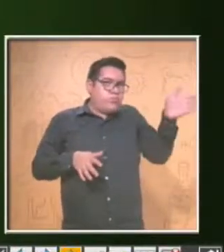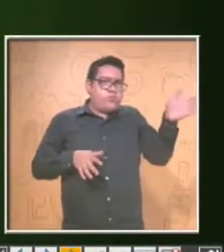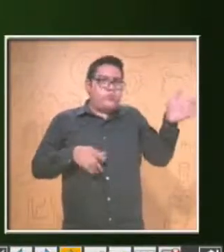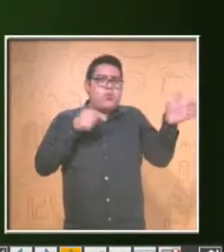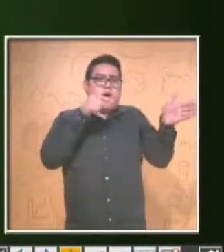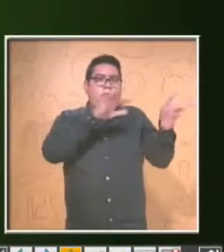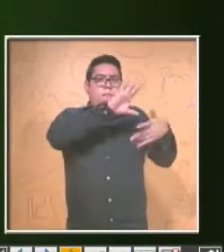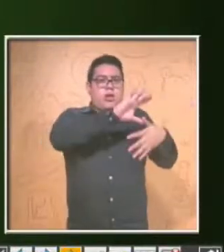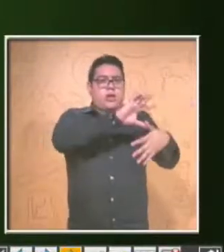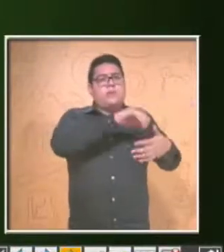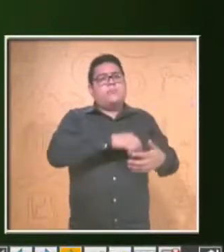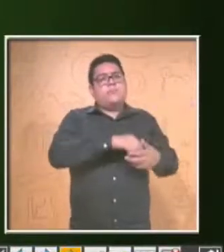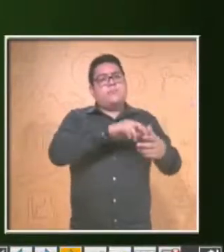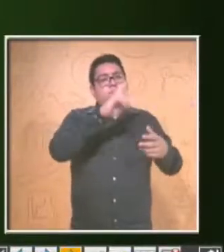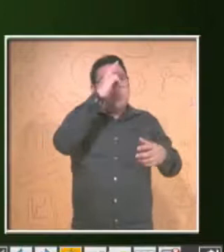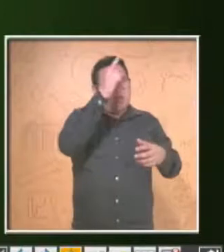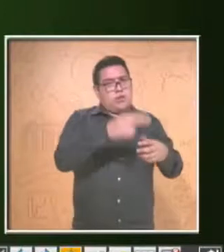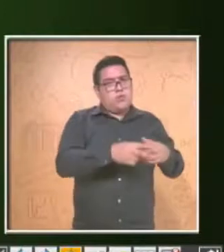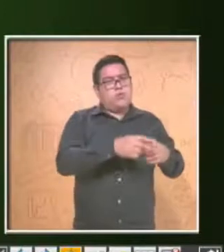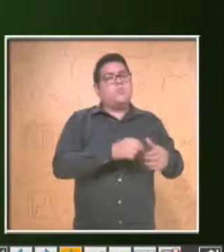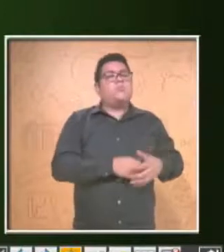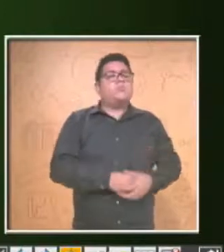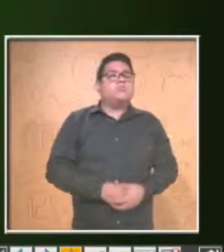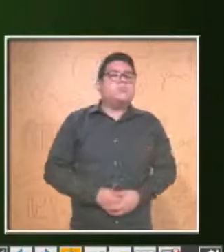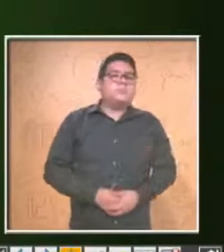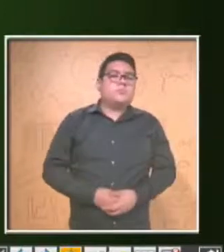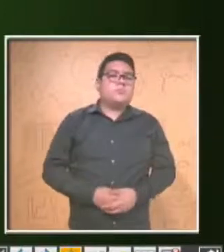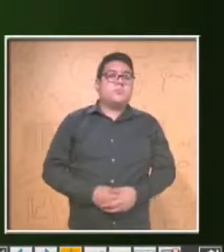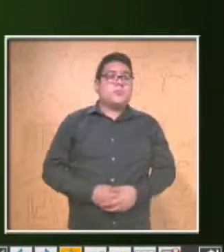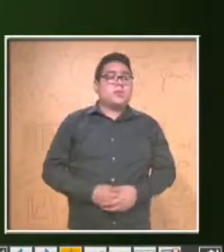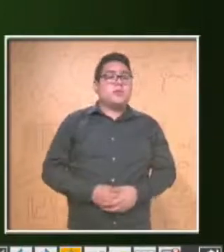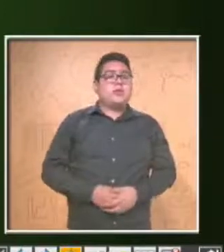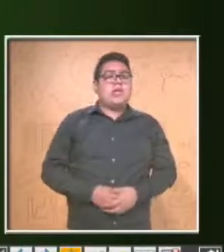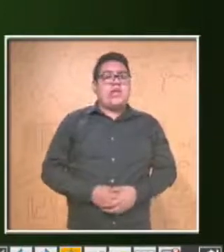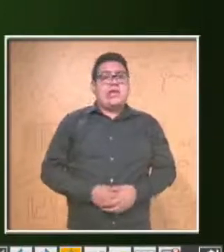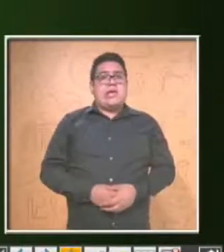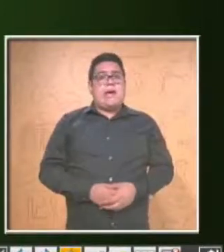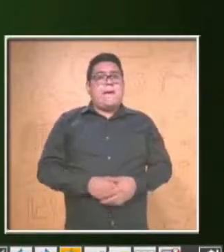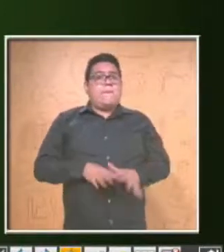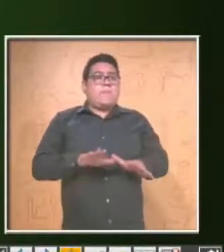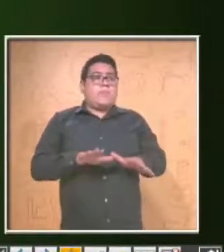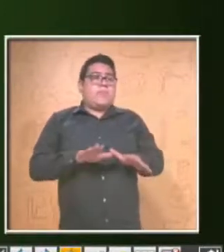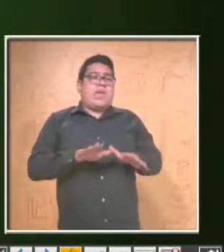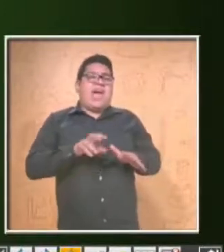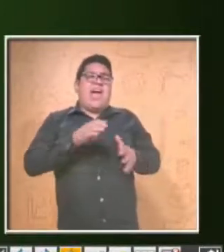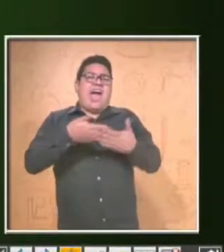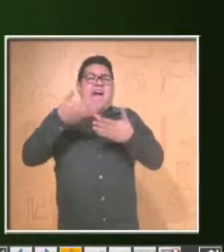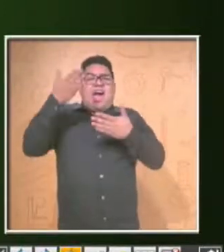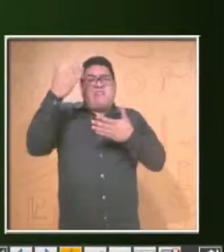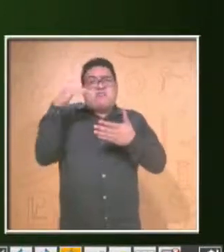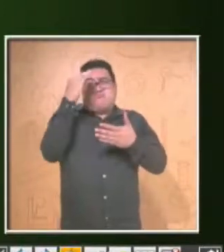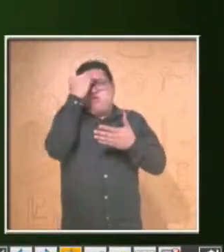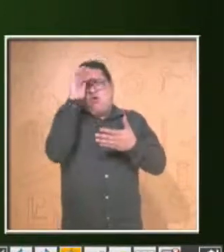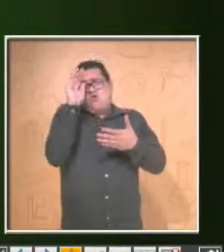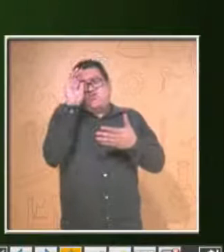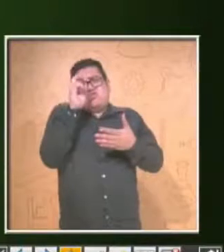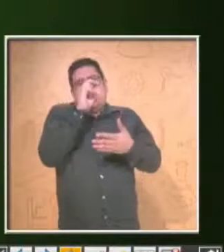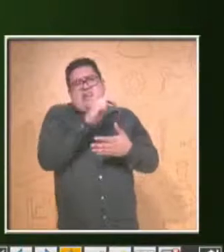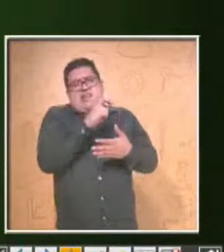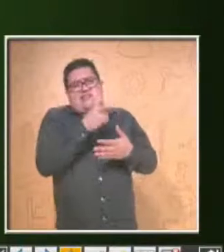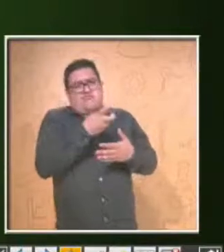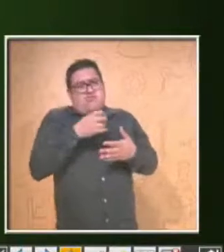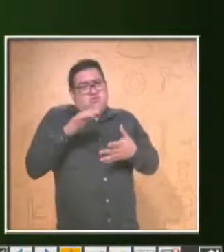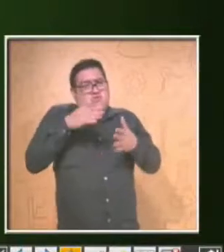conocía únicamente Europa, África y una parte de Asia, entonces cruzar el mar Atlántico era un asunto peligroso. En este